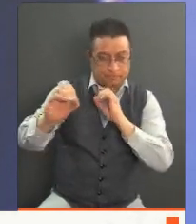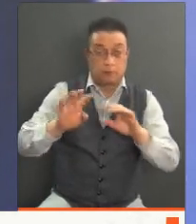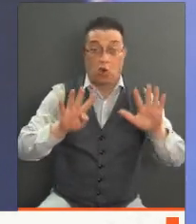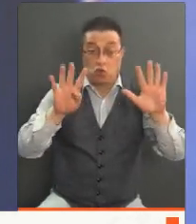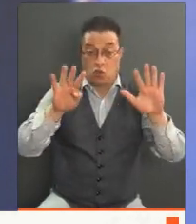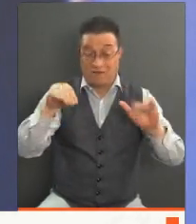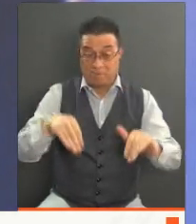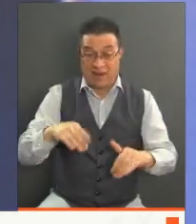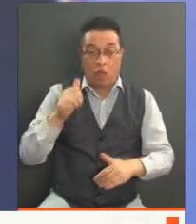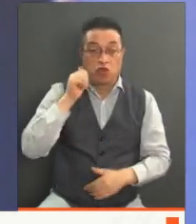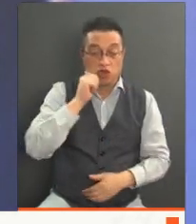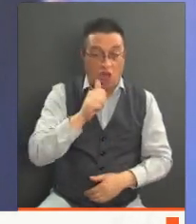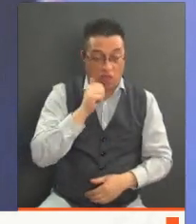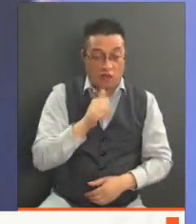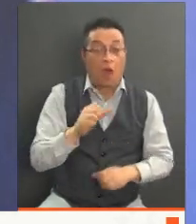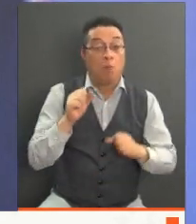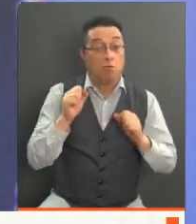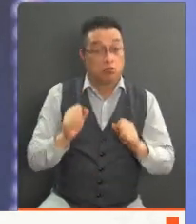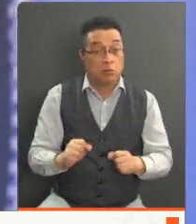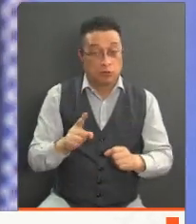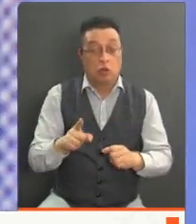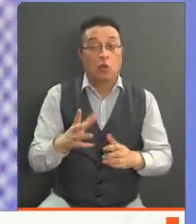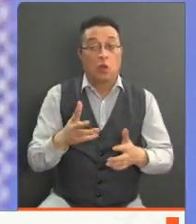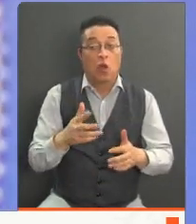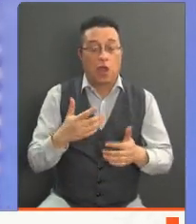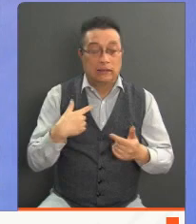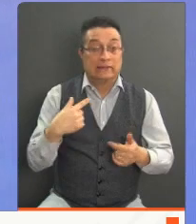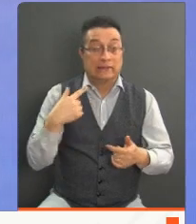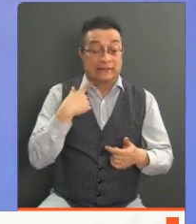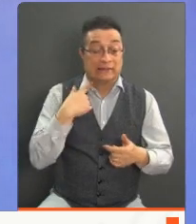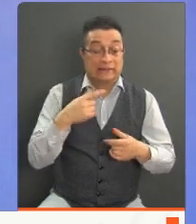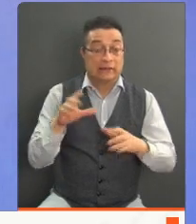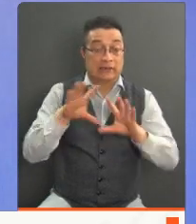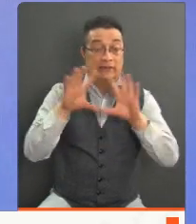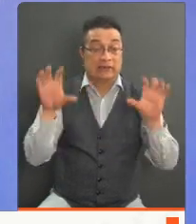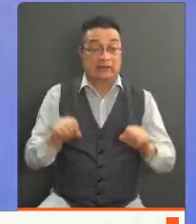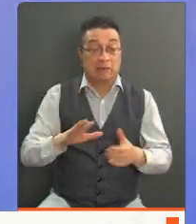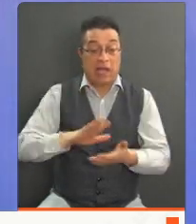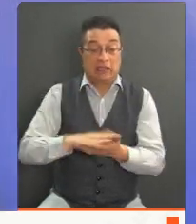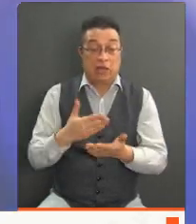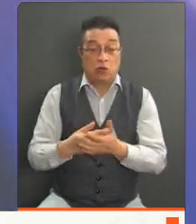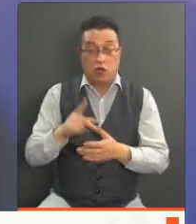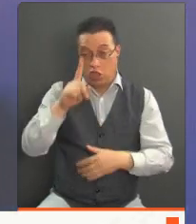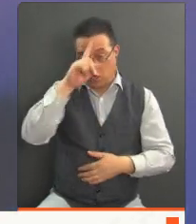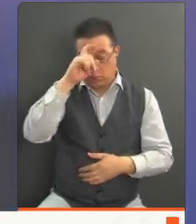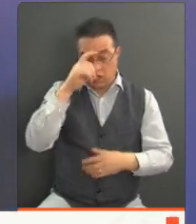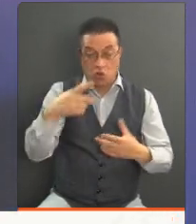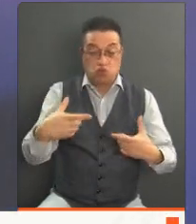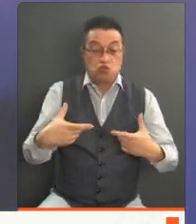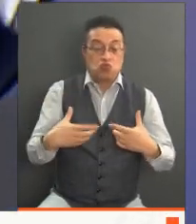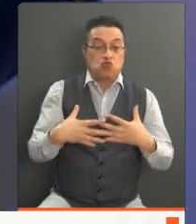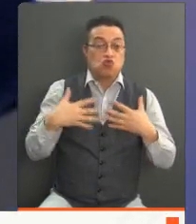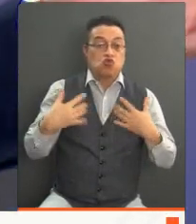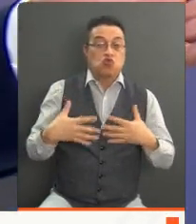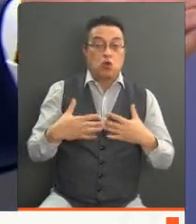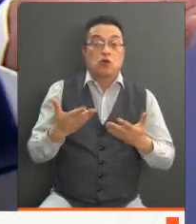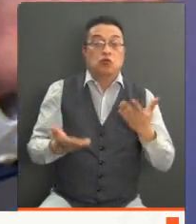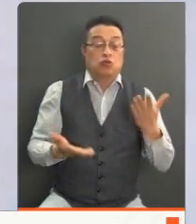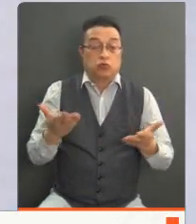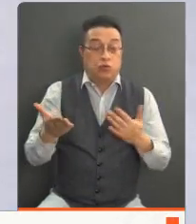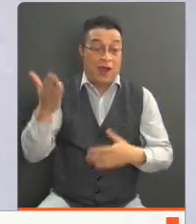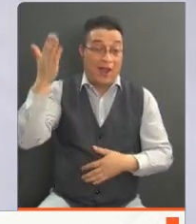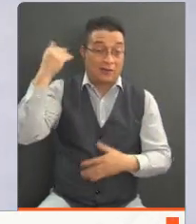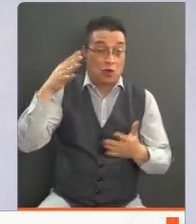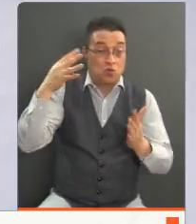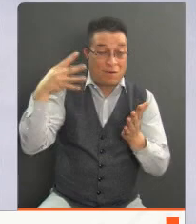diarios cuánto podría presionar al sistema de salud eso y si es comparable con 9.000 casos en otra época